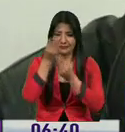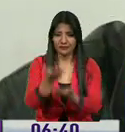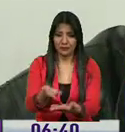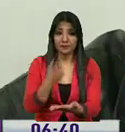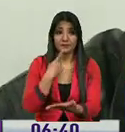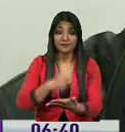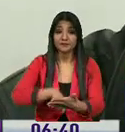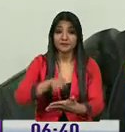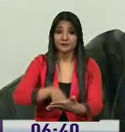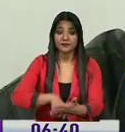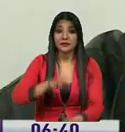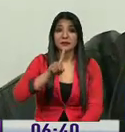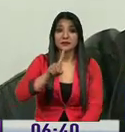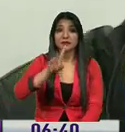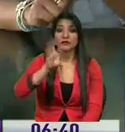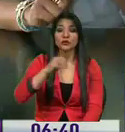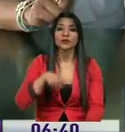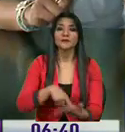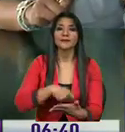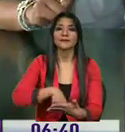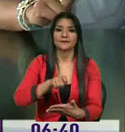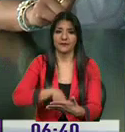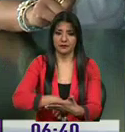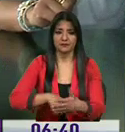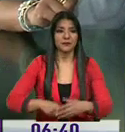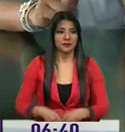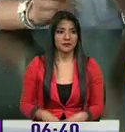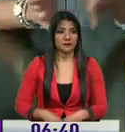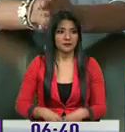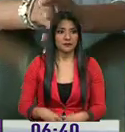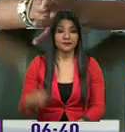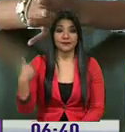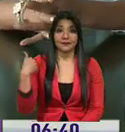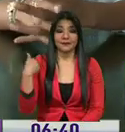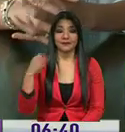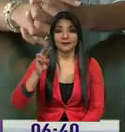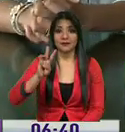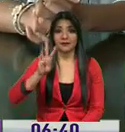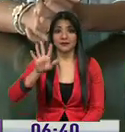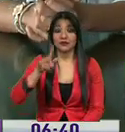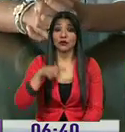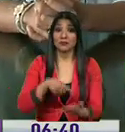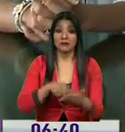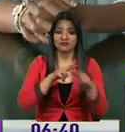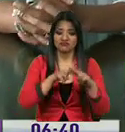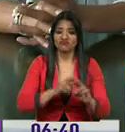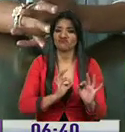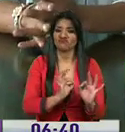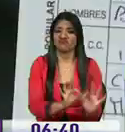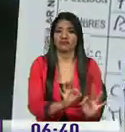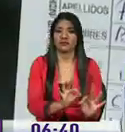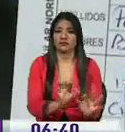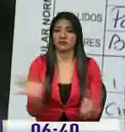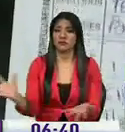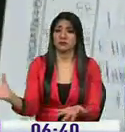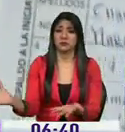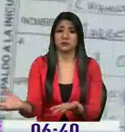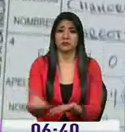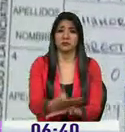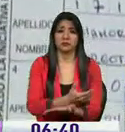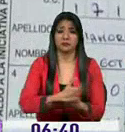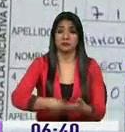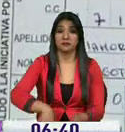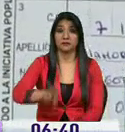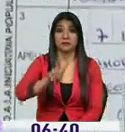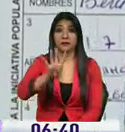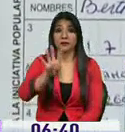recolectaron 150.000 firmas, de las cuales tienen 65.000 validadas que fueron recogidas en las